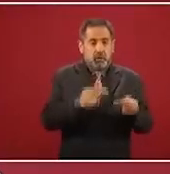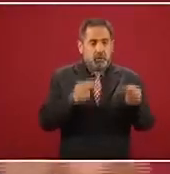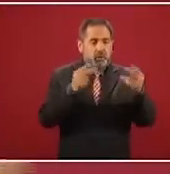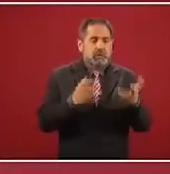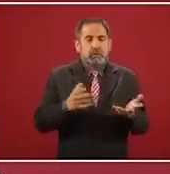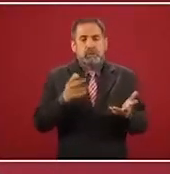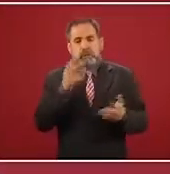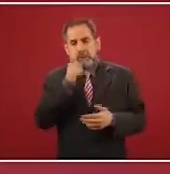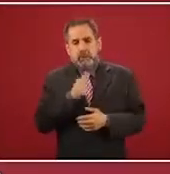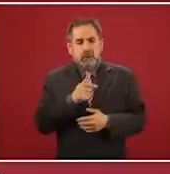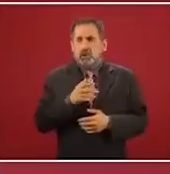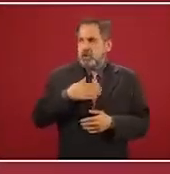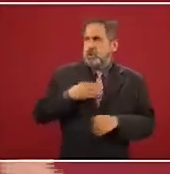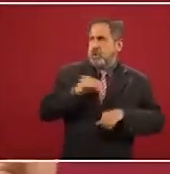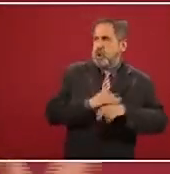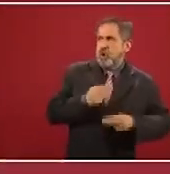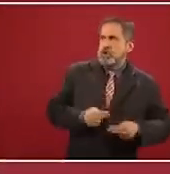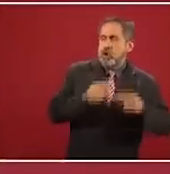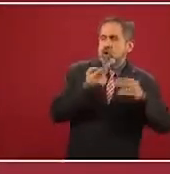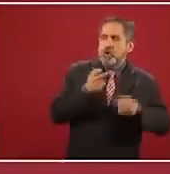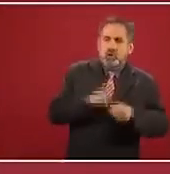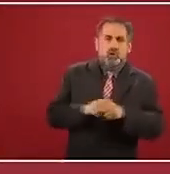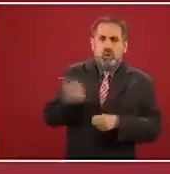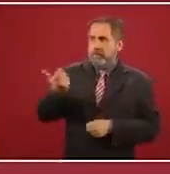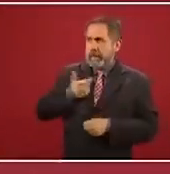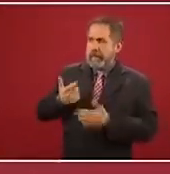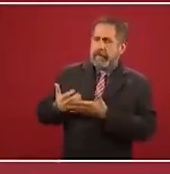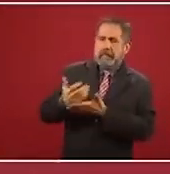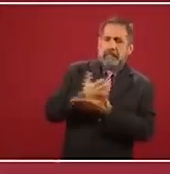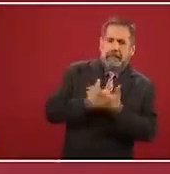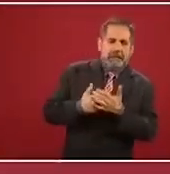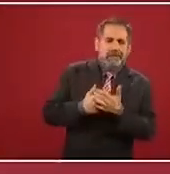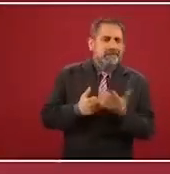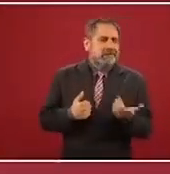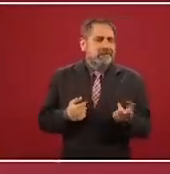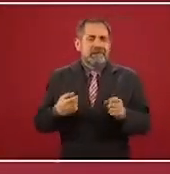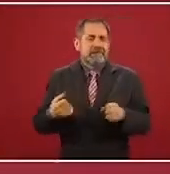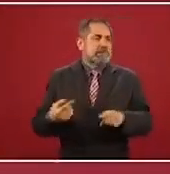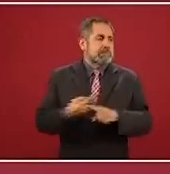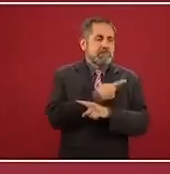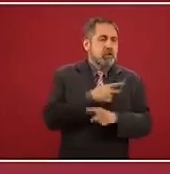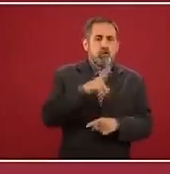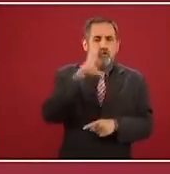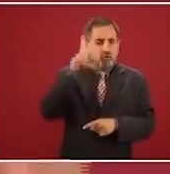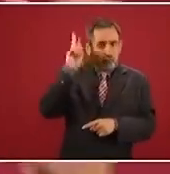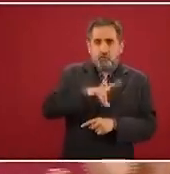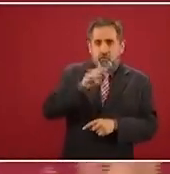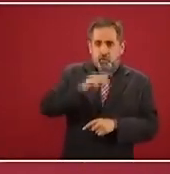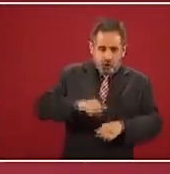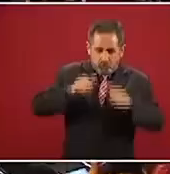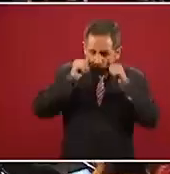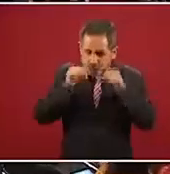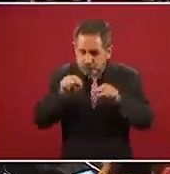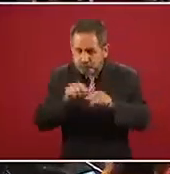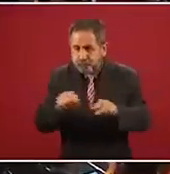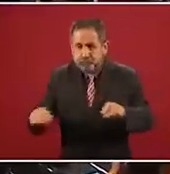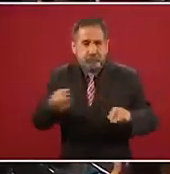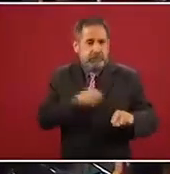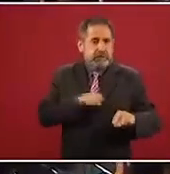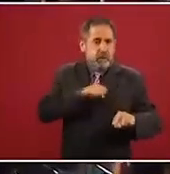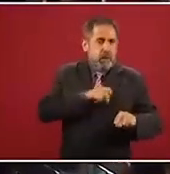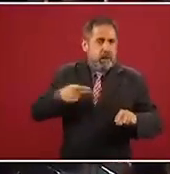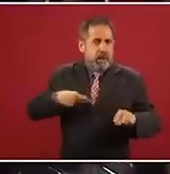hacia la rentabilidad, hacia la ganancia, no hacia proteger la salud de las personas y mucho menos en las